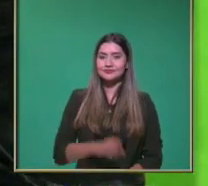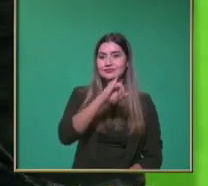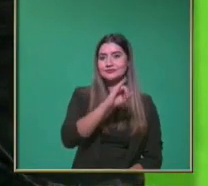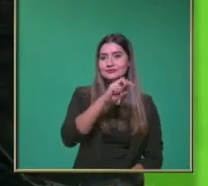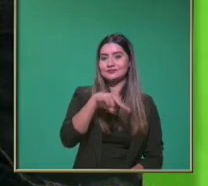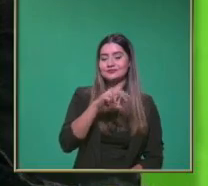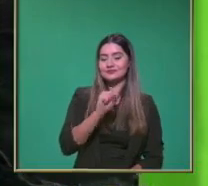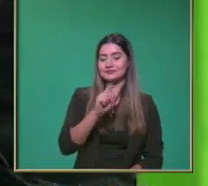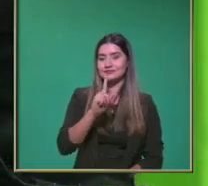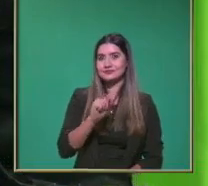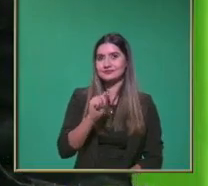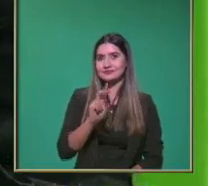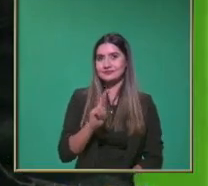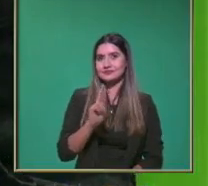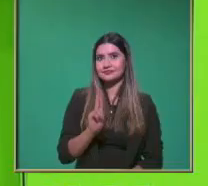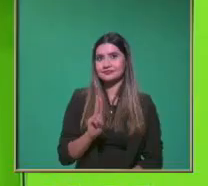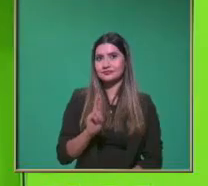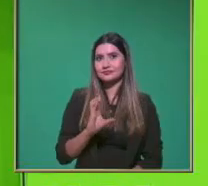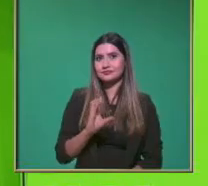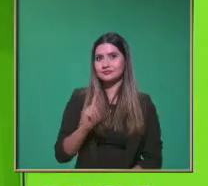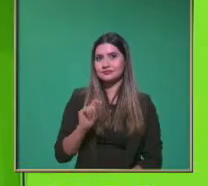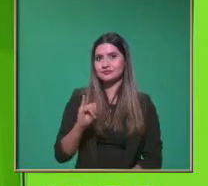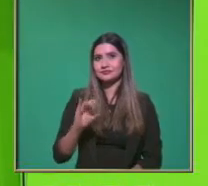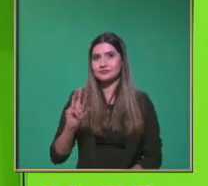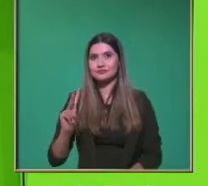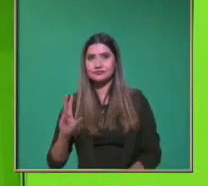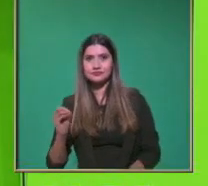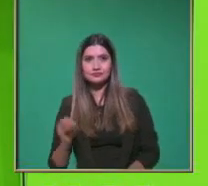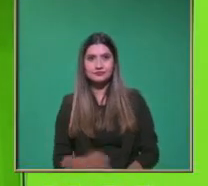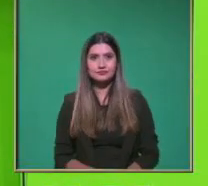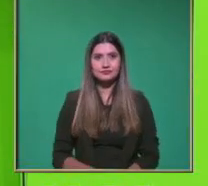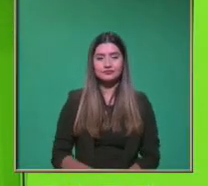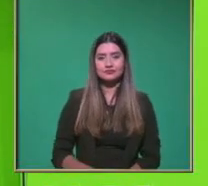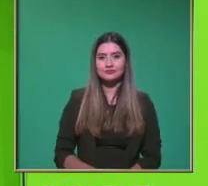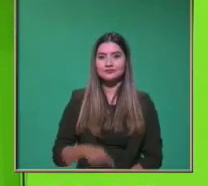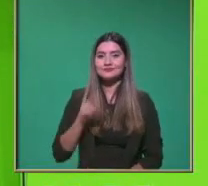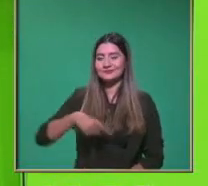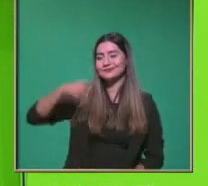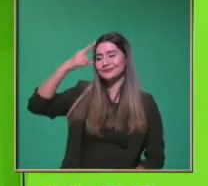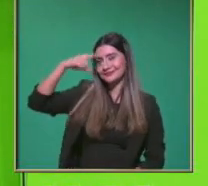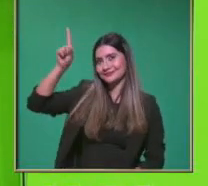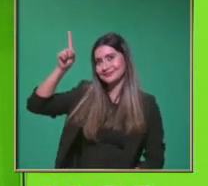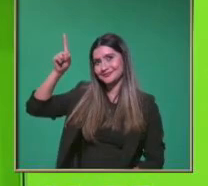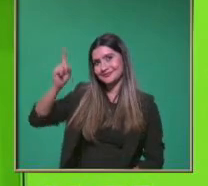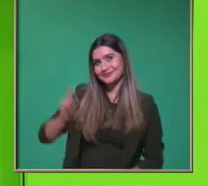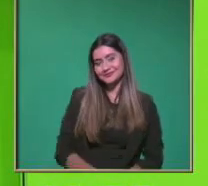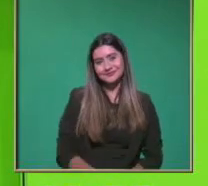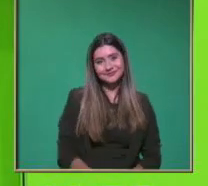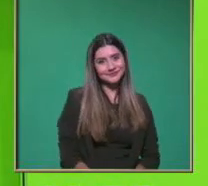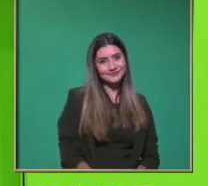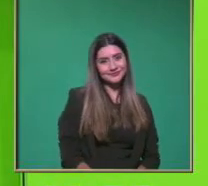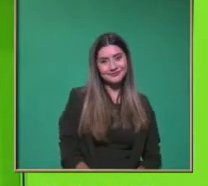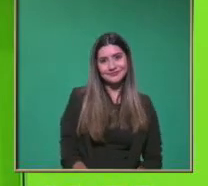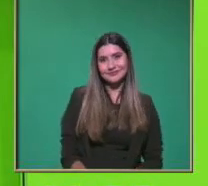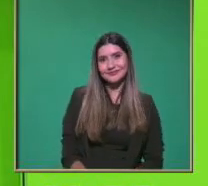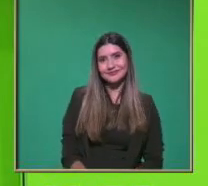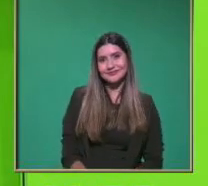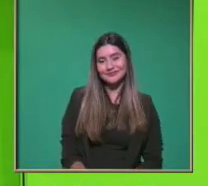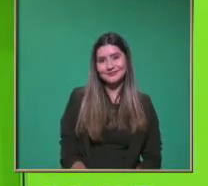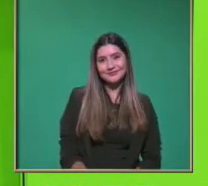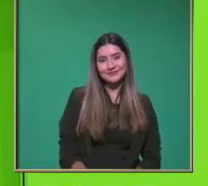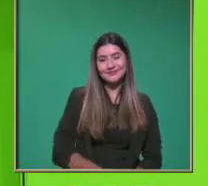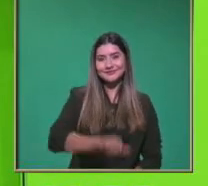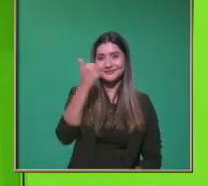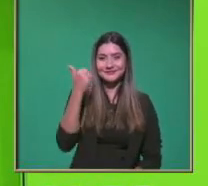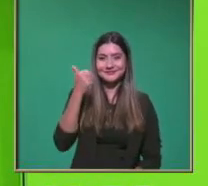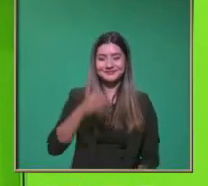El instructivo. Muy bien, me tocó bien fácil. Súper sencillo. Vamos a ver ahora cuál me toca a mí.